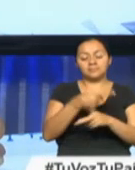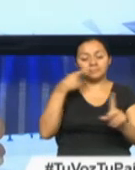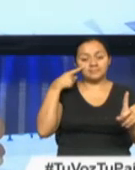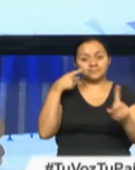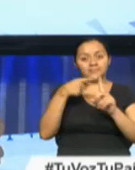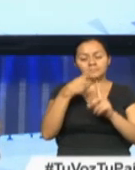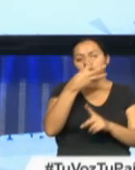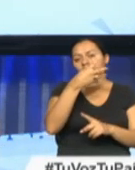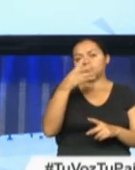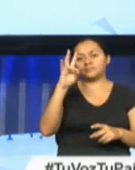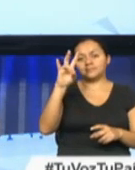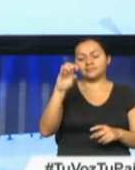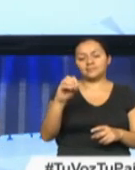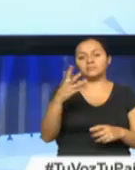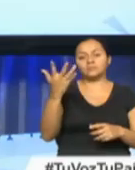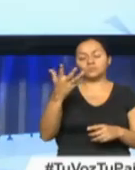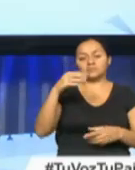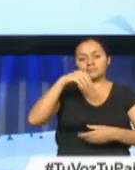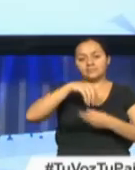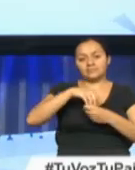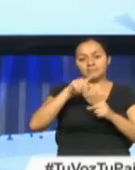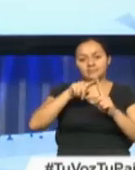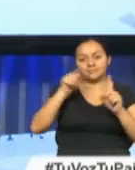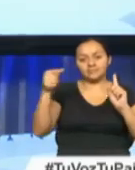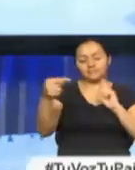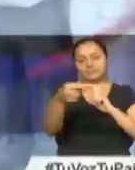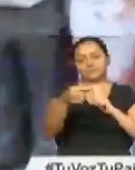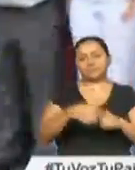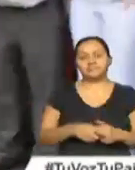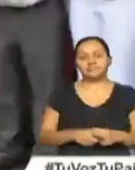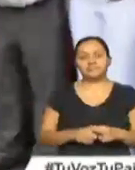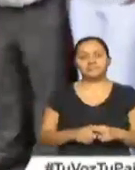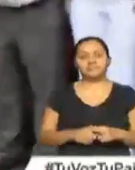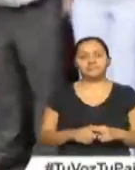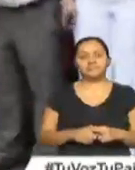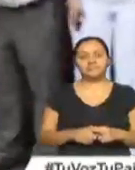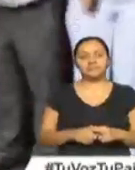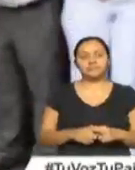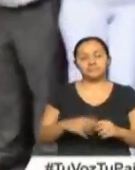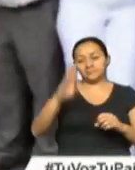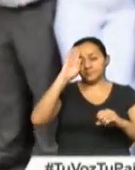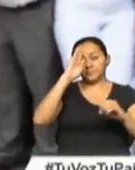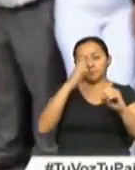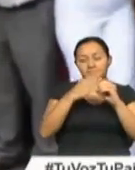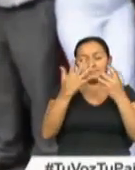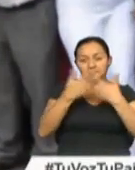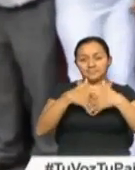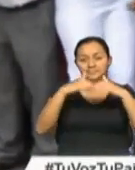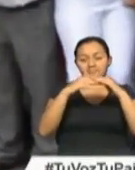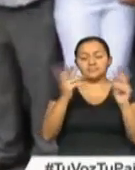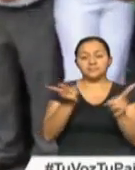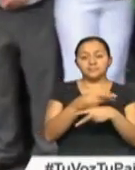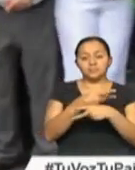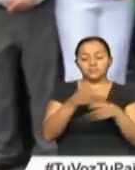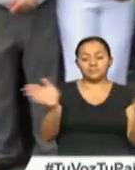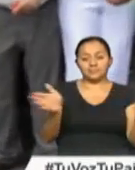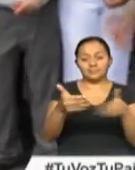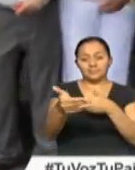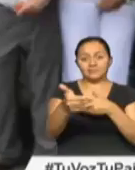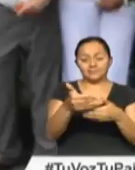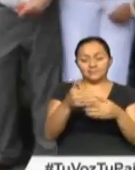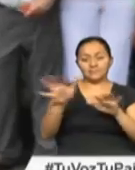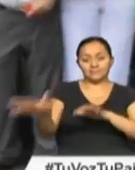de 470 de forma indirecta. Con el objetivo de potenciar la producción de pequeños y